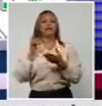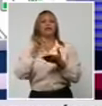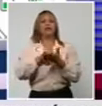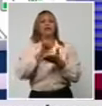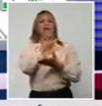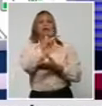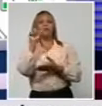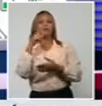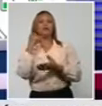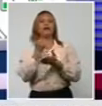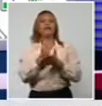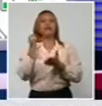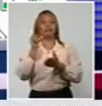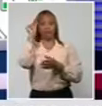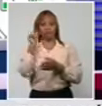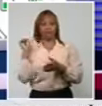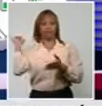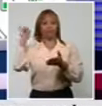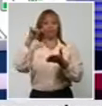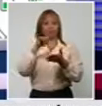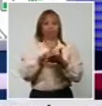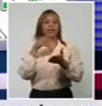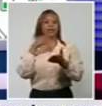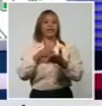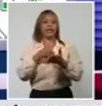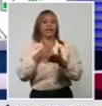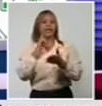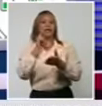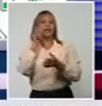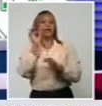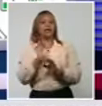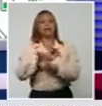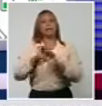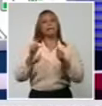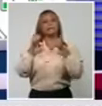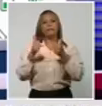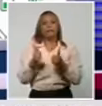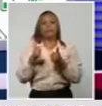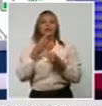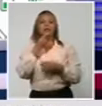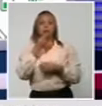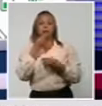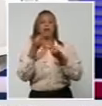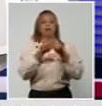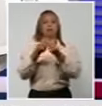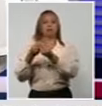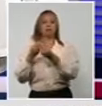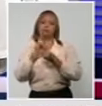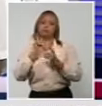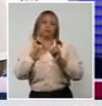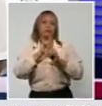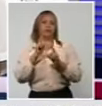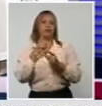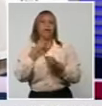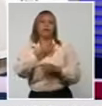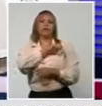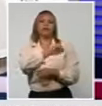que estas personas que lleguen pues estén en el estado de salud óptimo y que esto no permita que se contagie en nuestra población? A ver, mira,